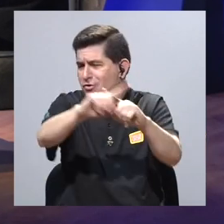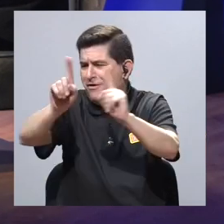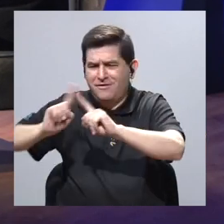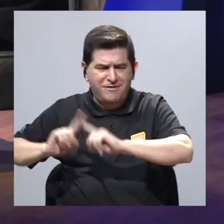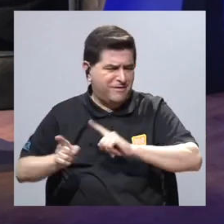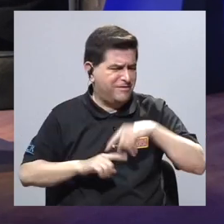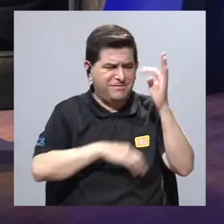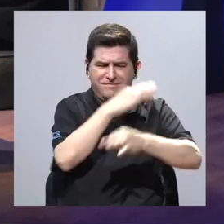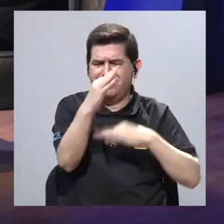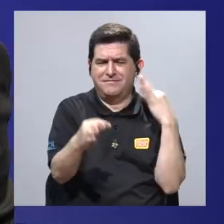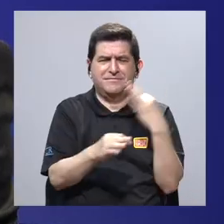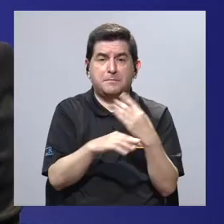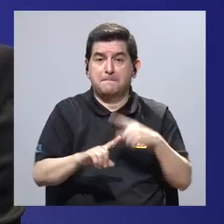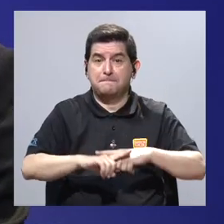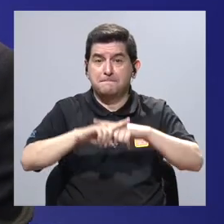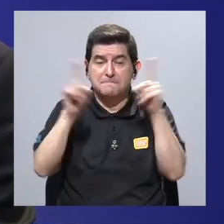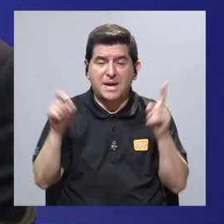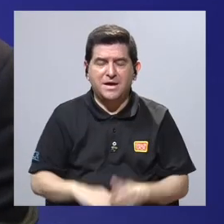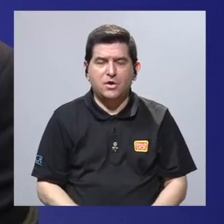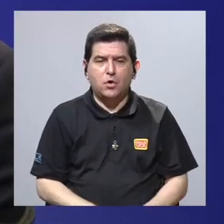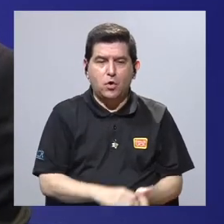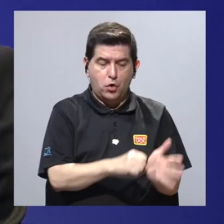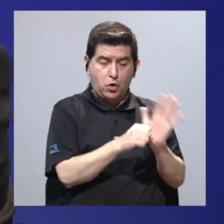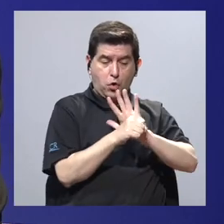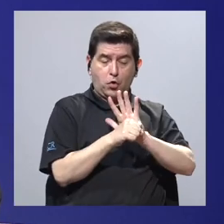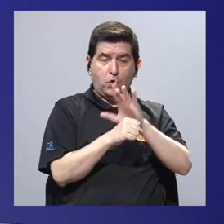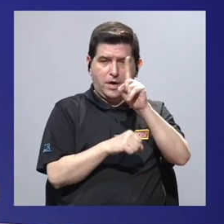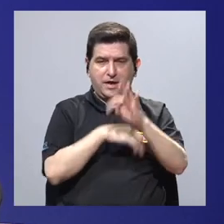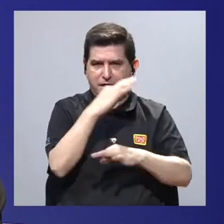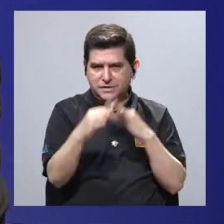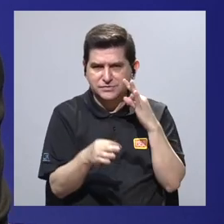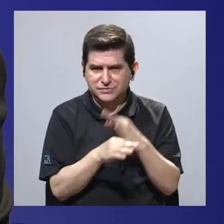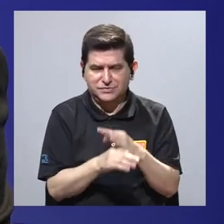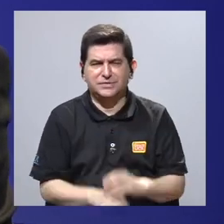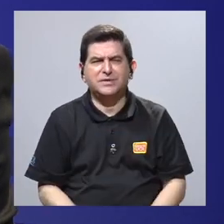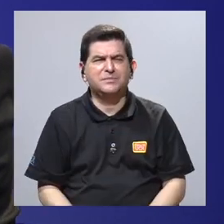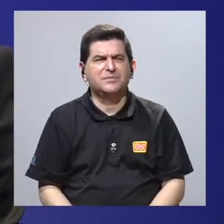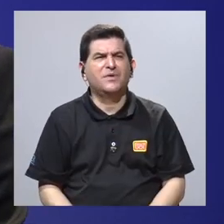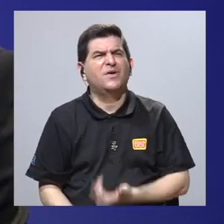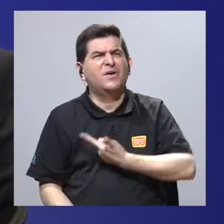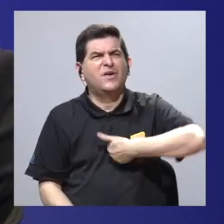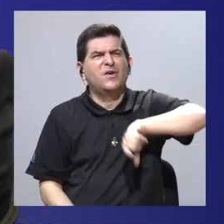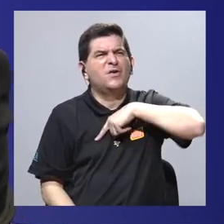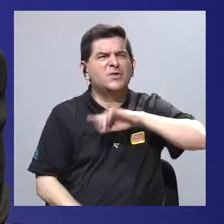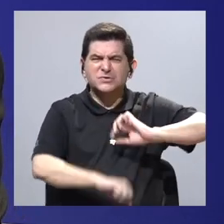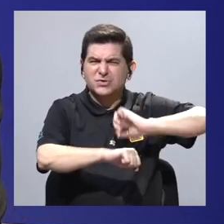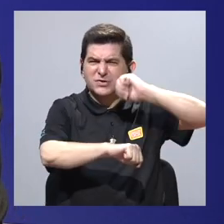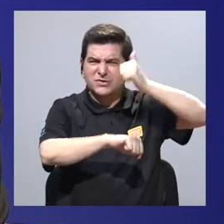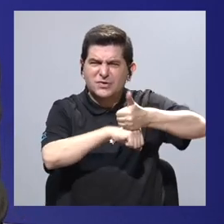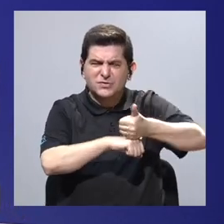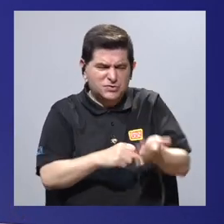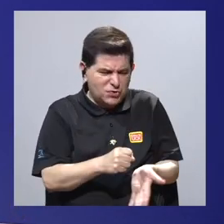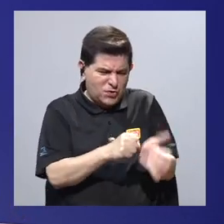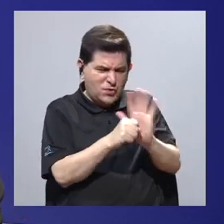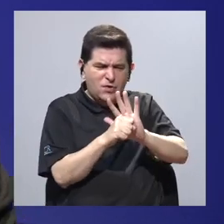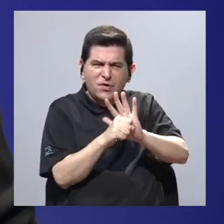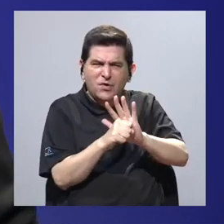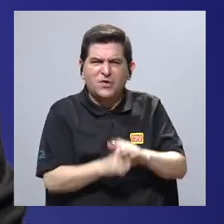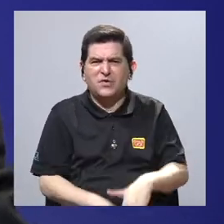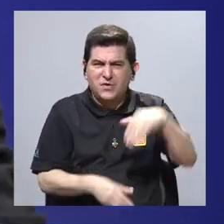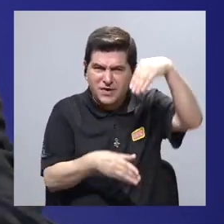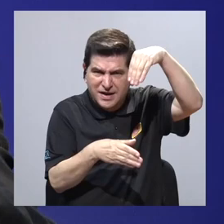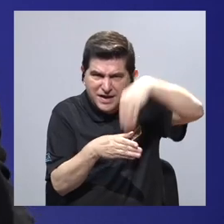de todos los diferentes tipos, pero están los coronavirus. ¿Cómo podemos de nosotros definir lo que